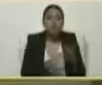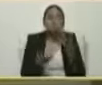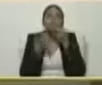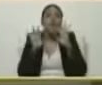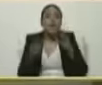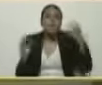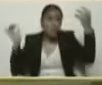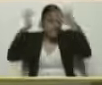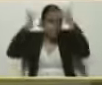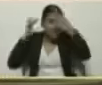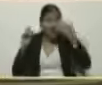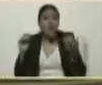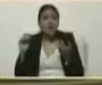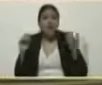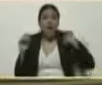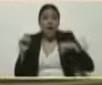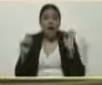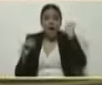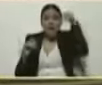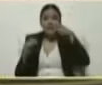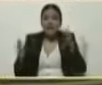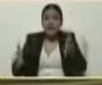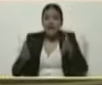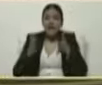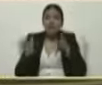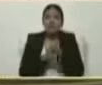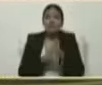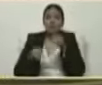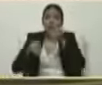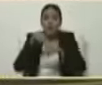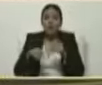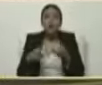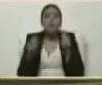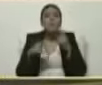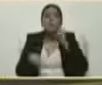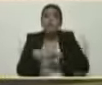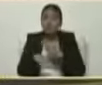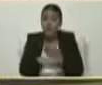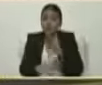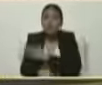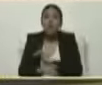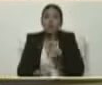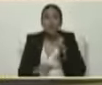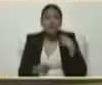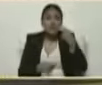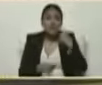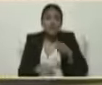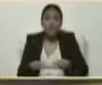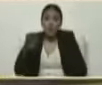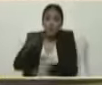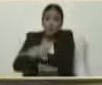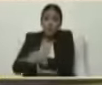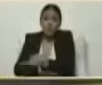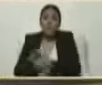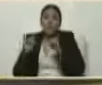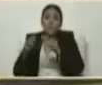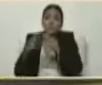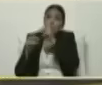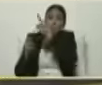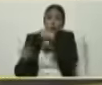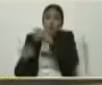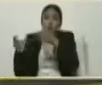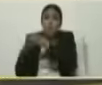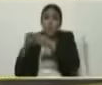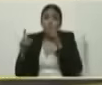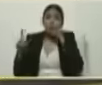Argentina, para ganar las elecciones, con tiempo y mucha plata que le metieron las oligarquías rancias